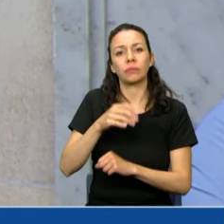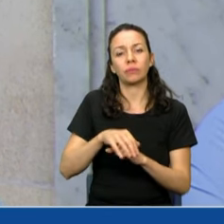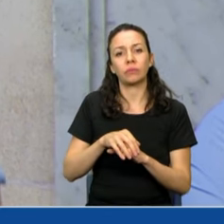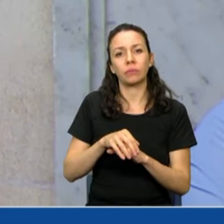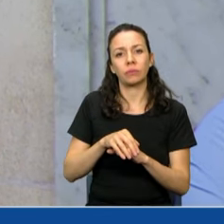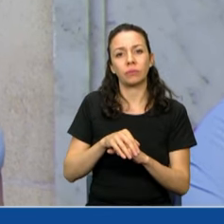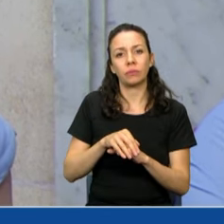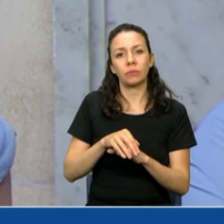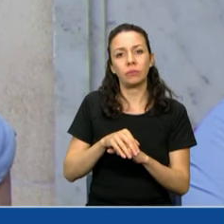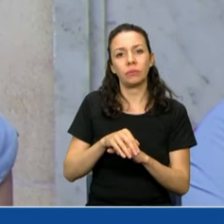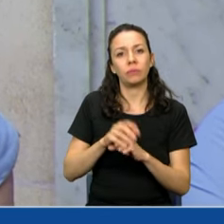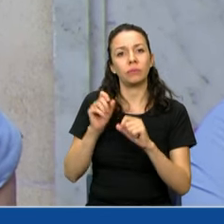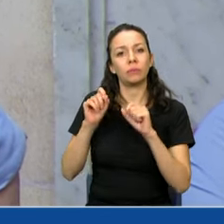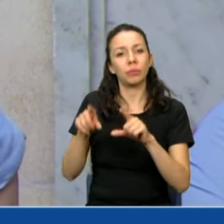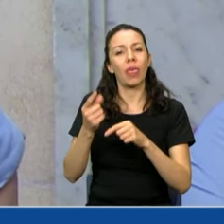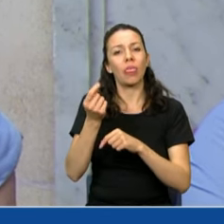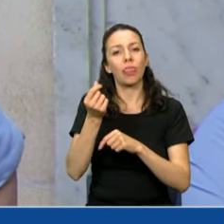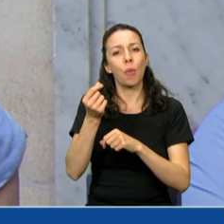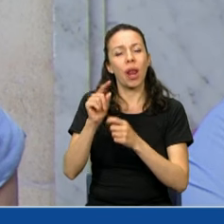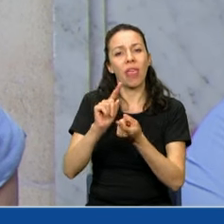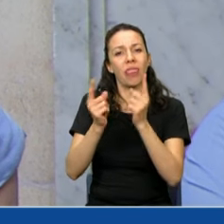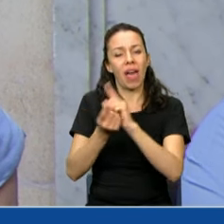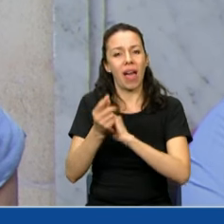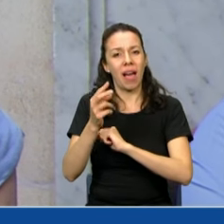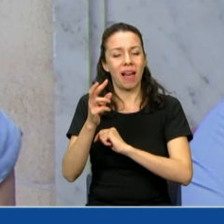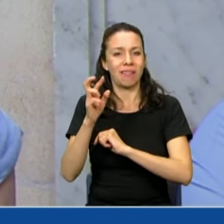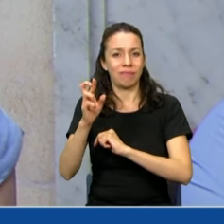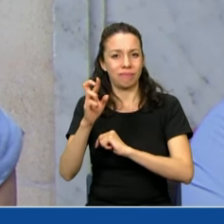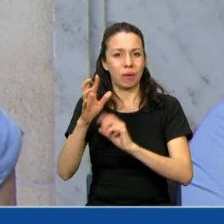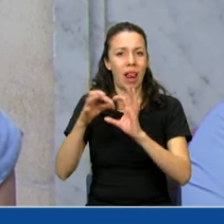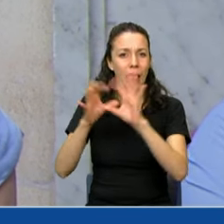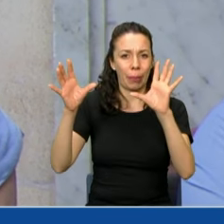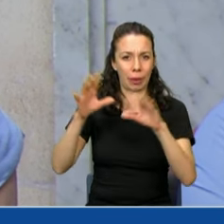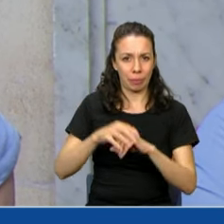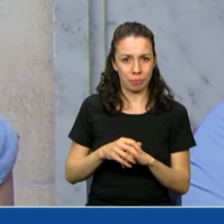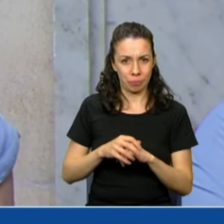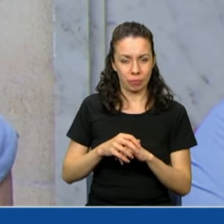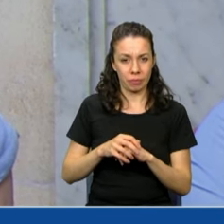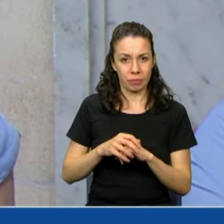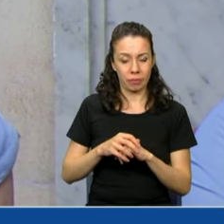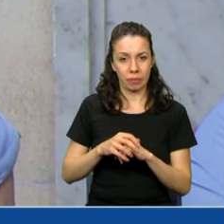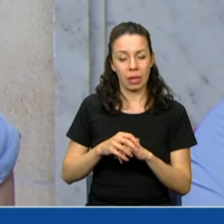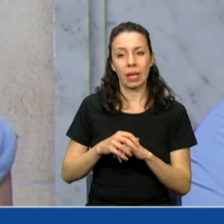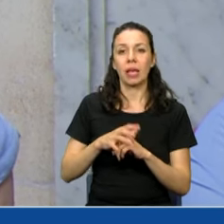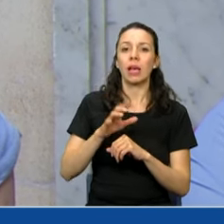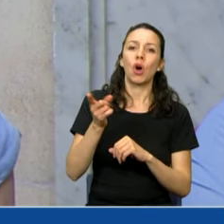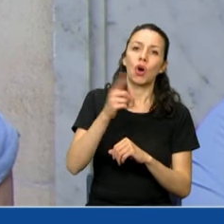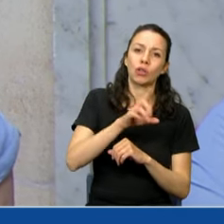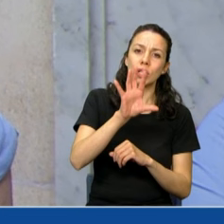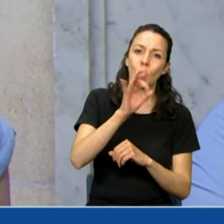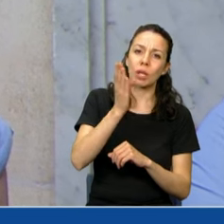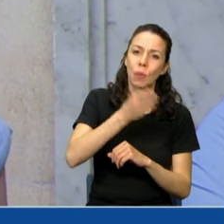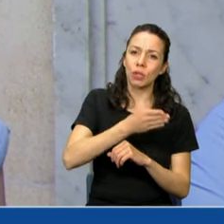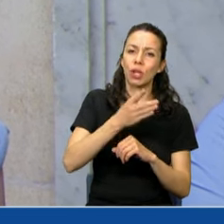50% de la moneda en término cambiario de libre disponibilidad el resto va a estar aplicado a la